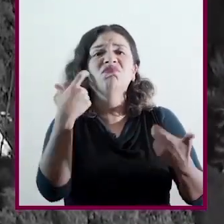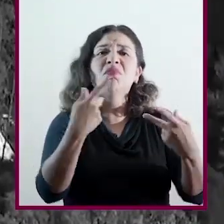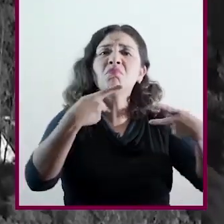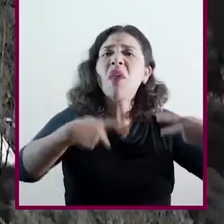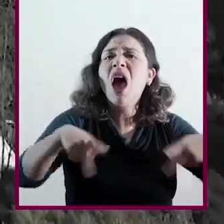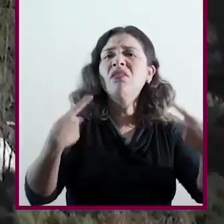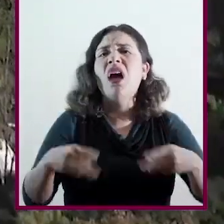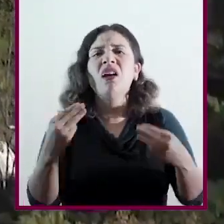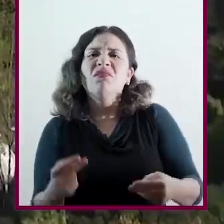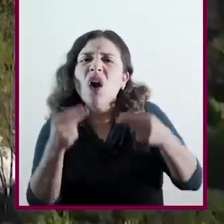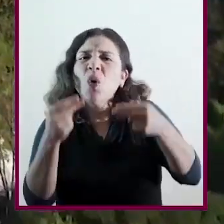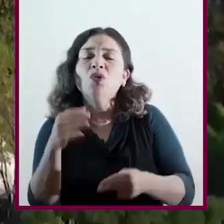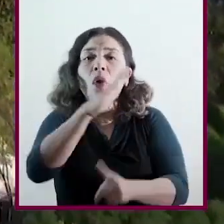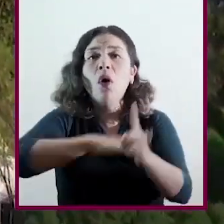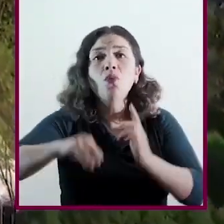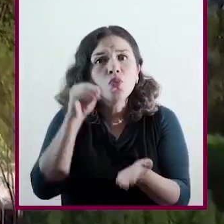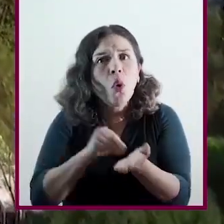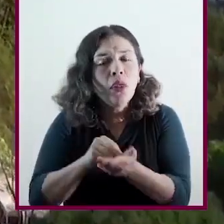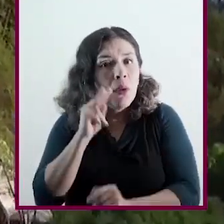distrito financiero y comercial.